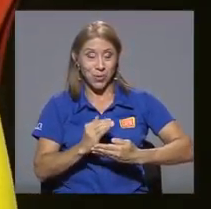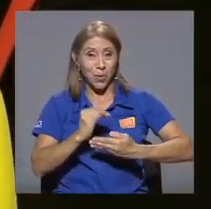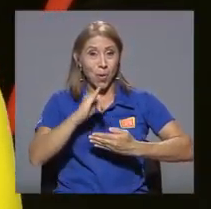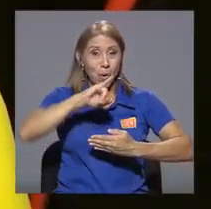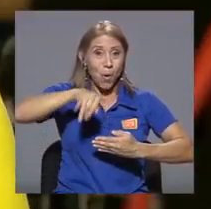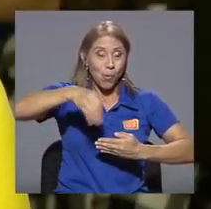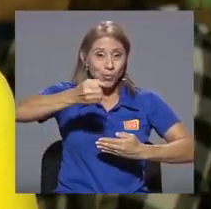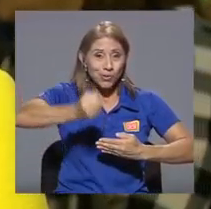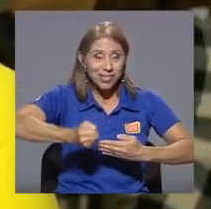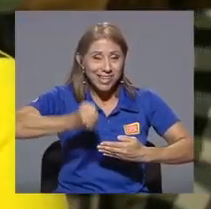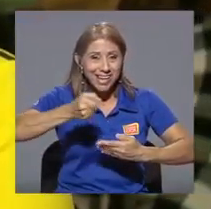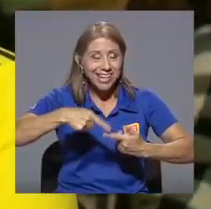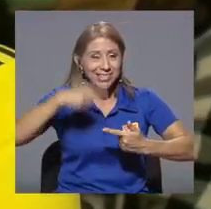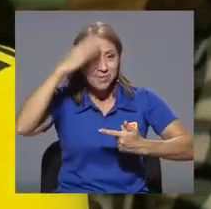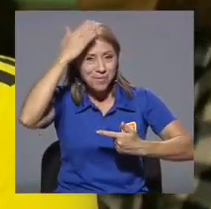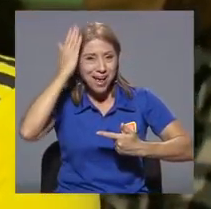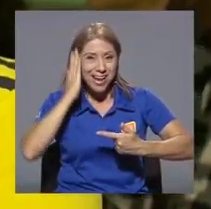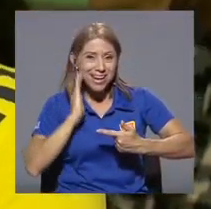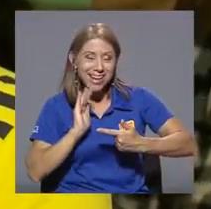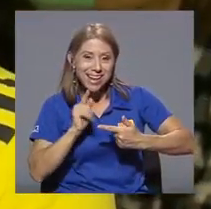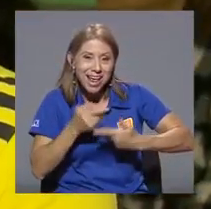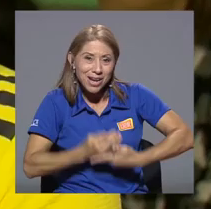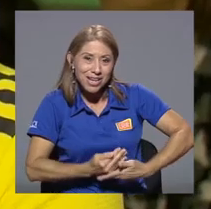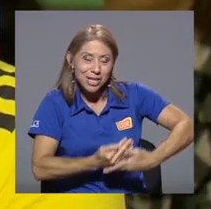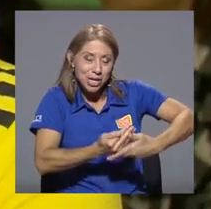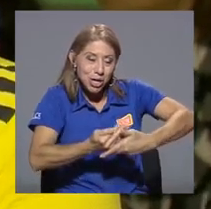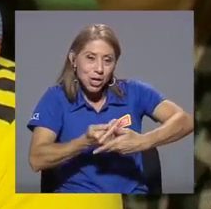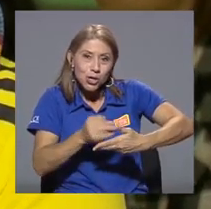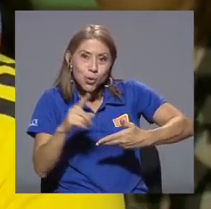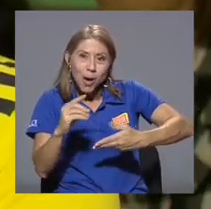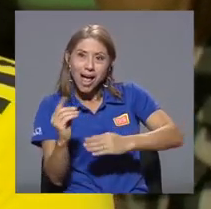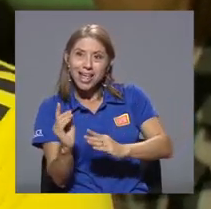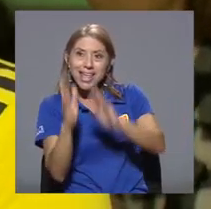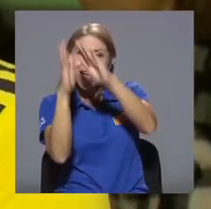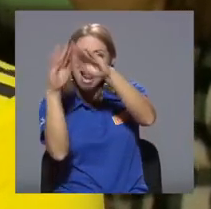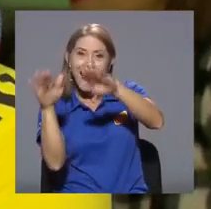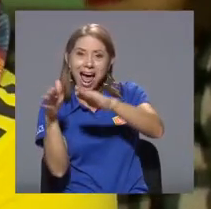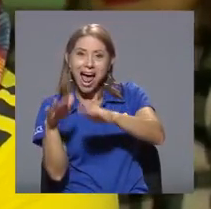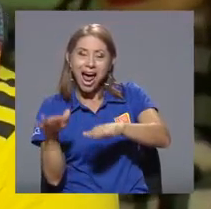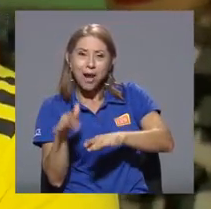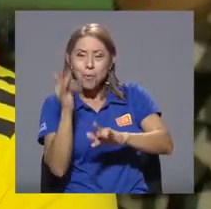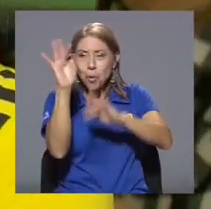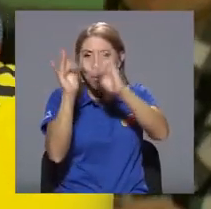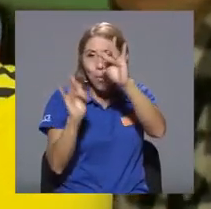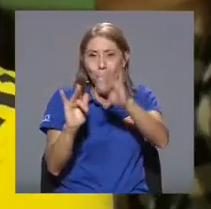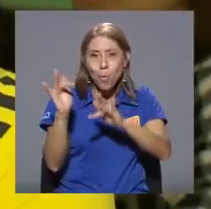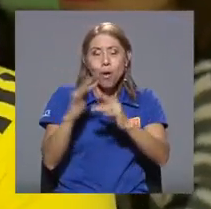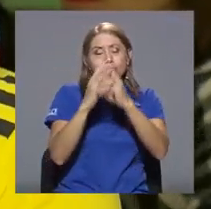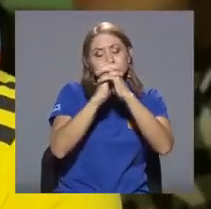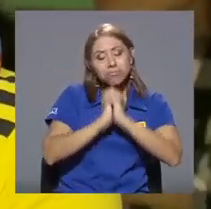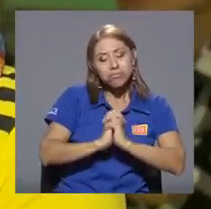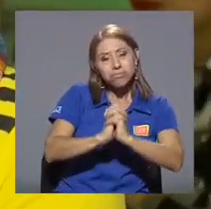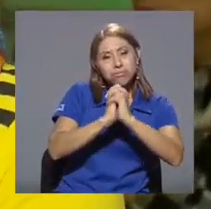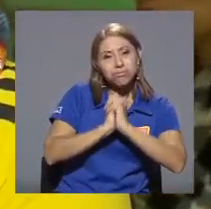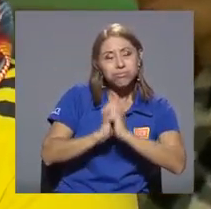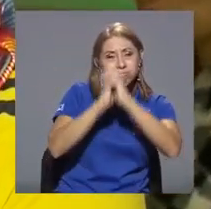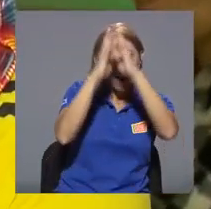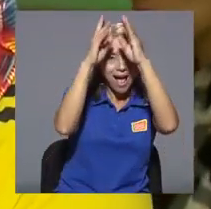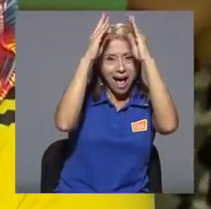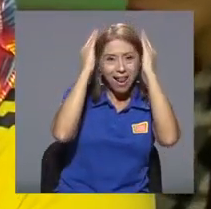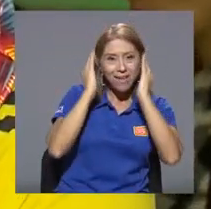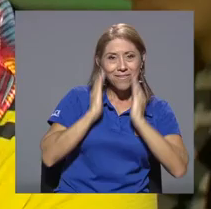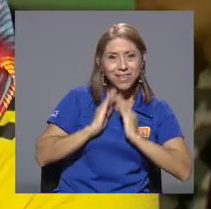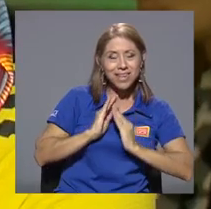de Navidad, las luces, hacemos unas oraciones a la Virgen, a San José, hacemos una lectura,